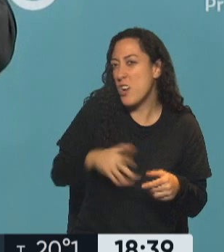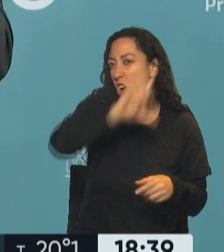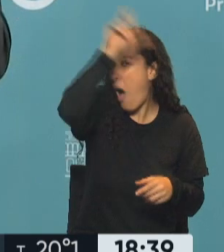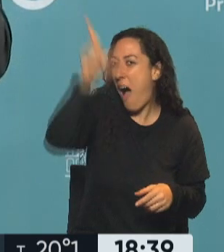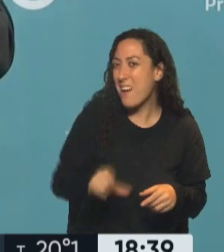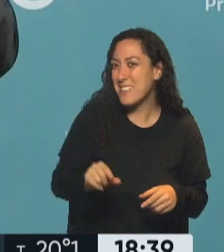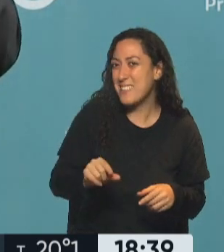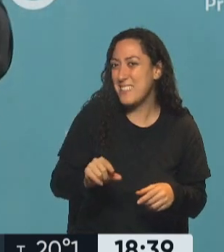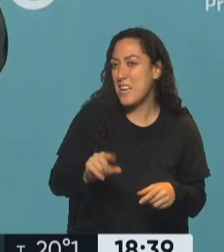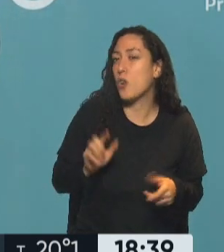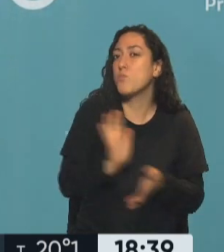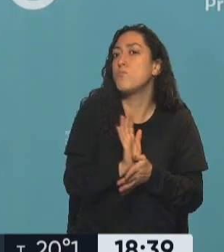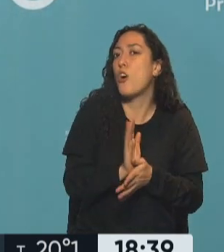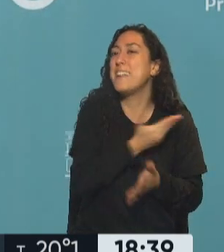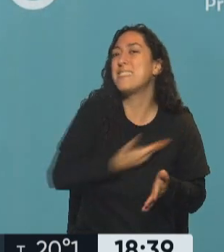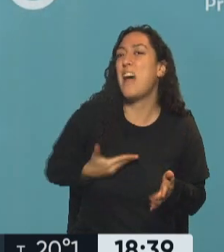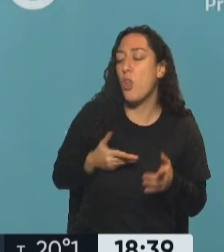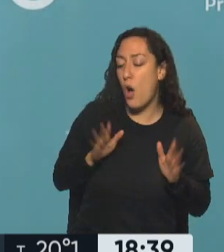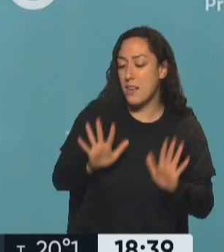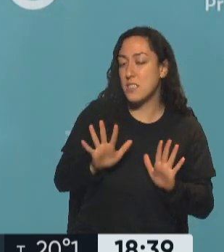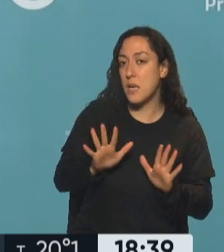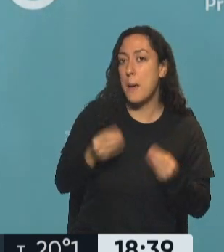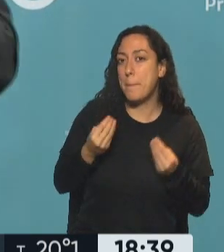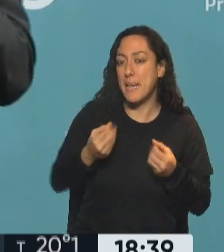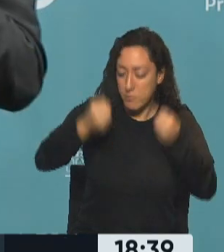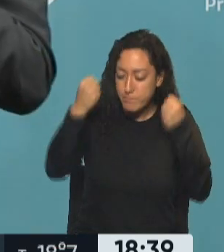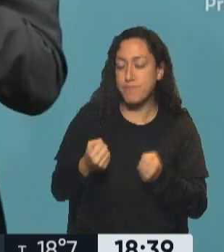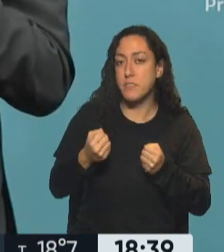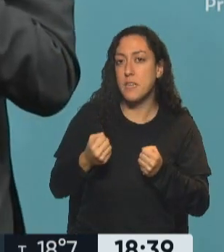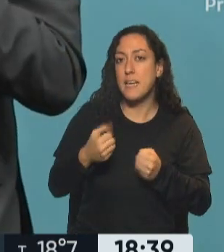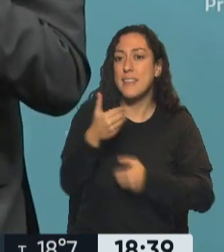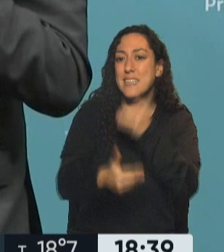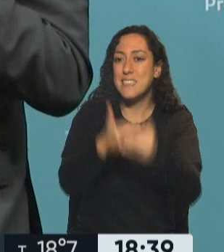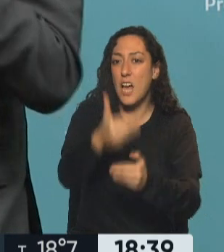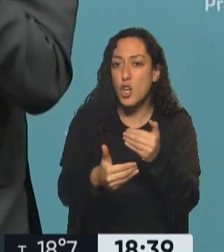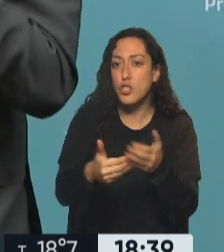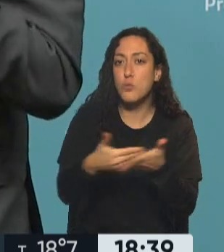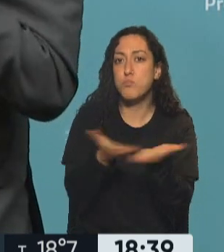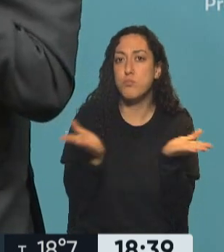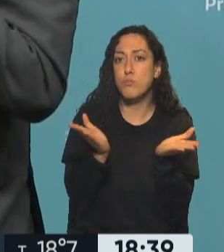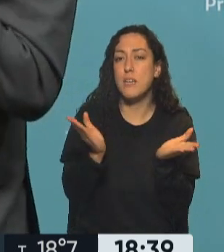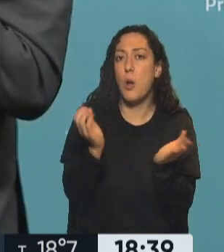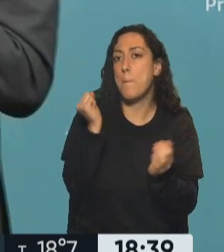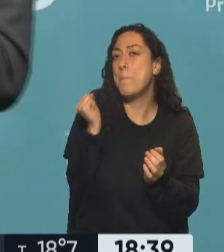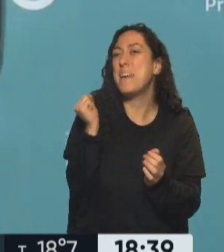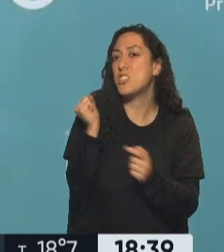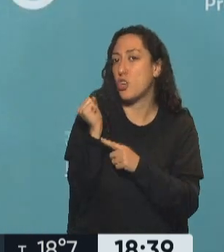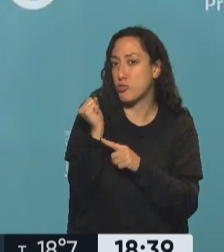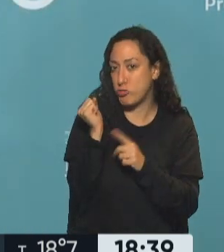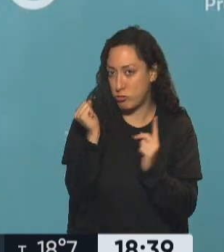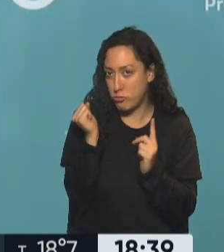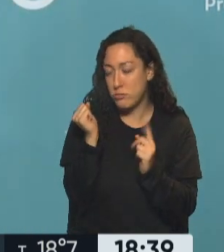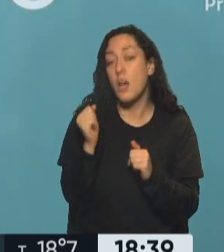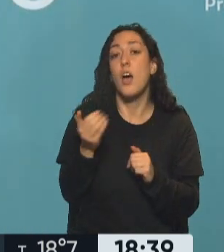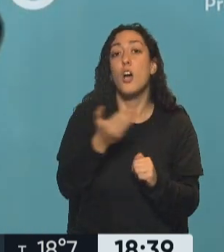política de Estado, que es apuntalar el desarrollo del mercado de títulos públicos en nuestra moneda. Esto lo hablábamos previamente con el